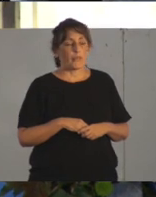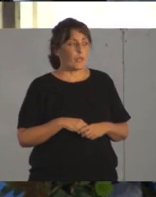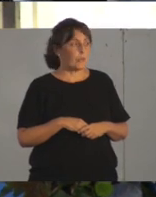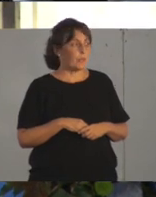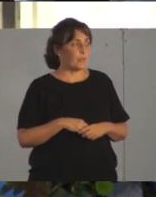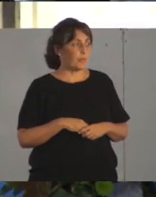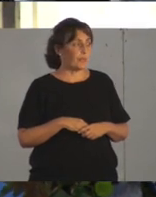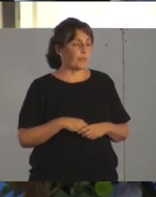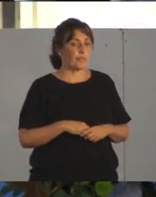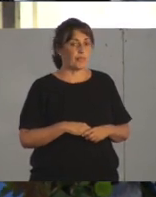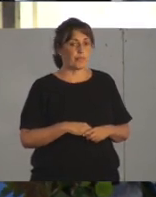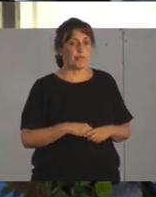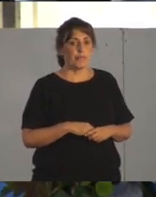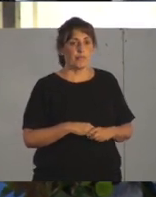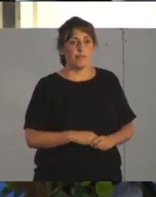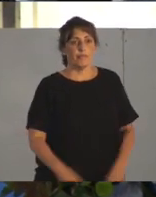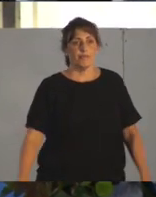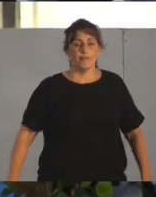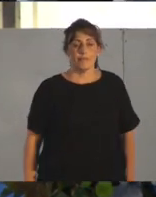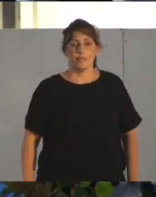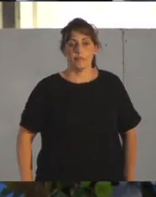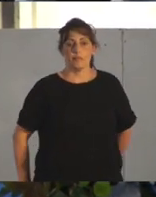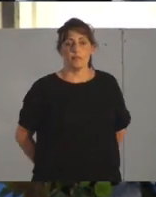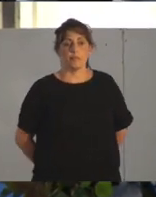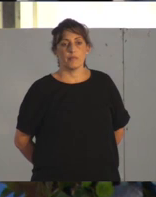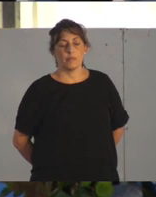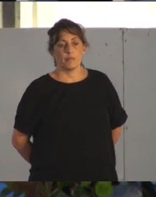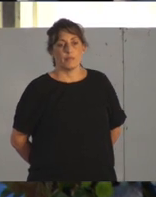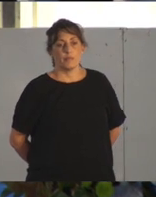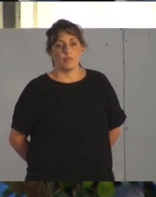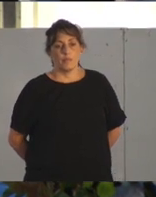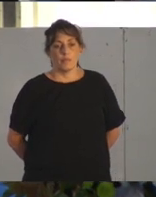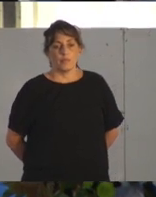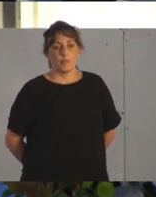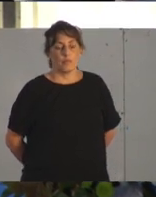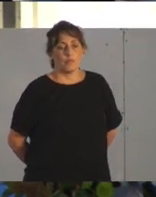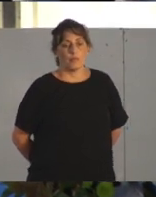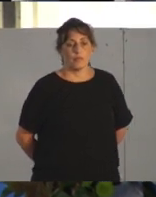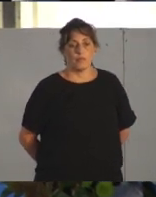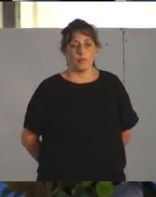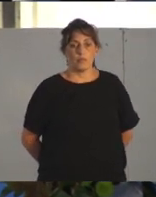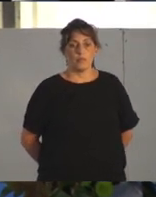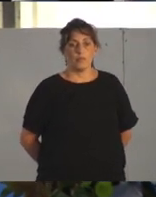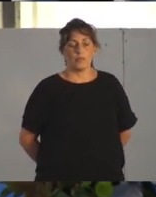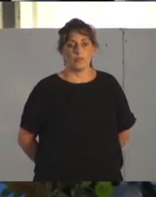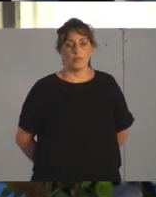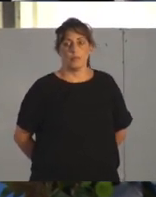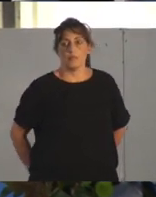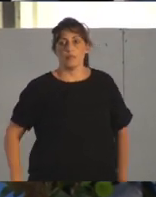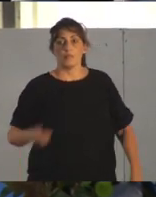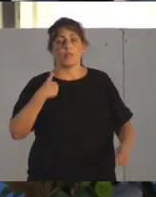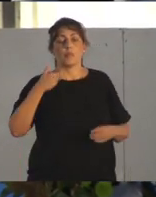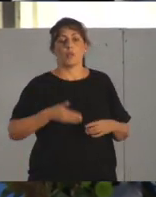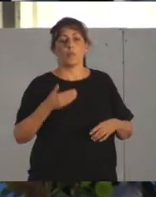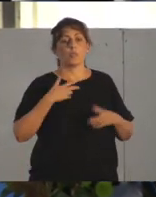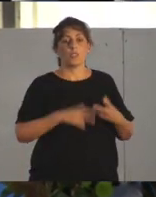¿Paro? ¿Te parece? Sí, si no, no da tiempo a Rafa. No da tiempo a Rafa. Bueno, importantísimo. Me están diciendo que tengo que acabar,